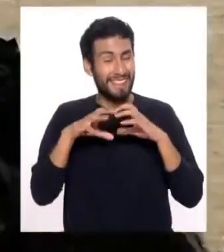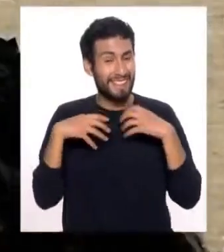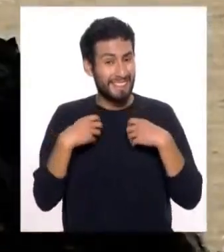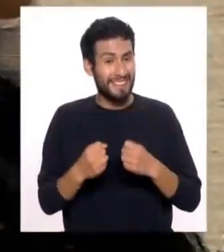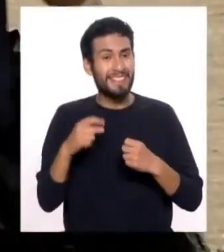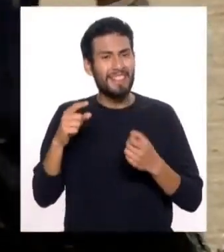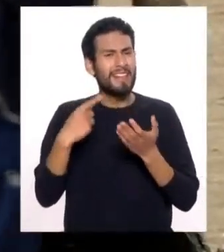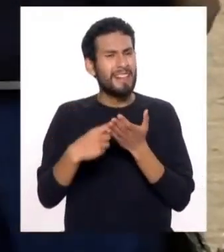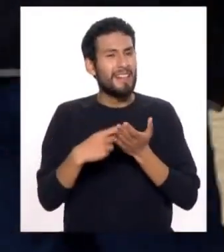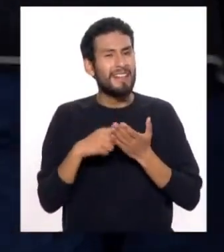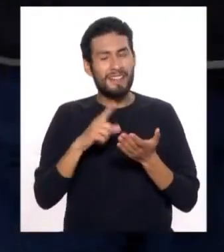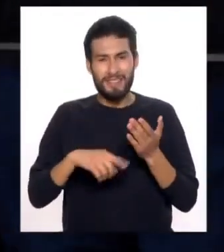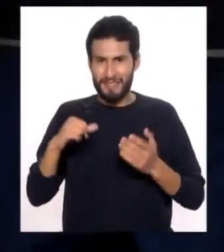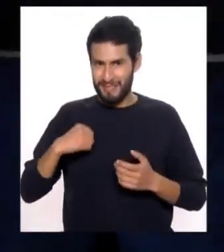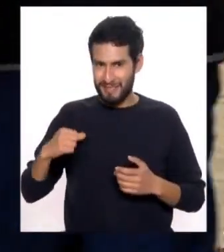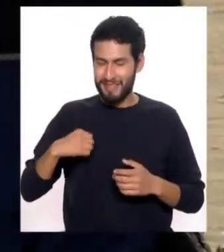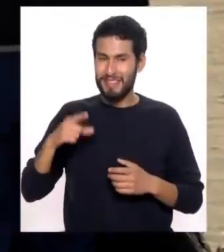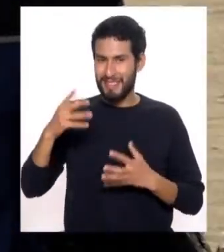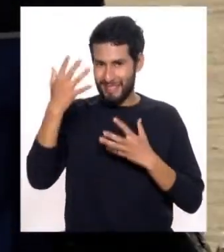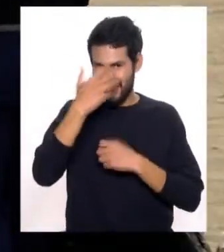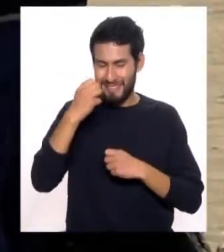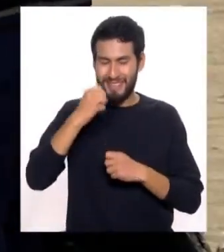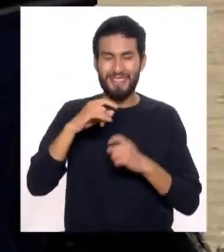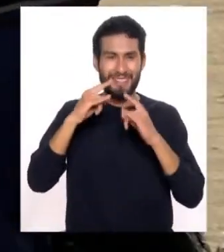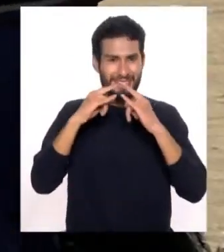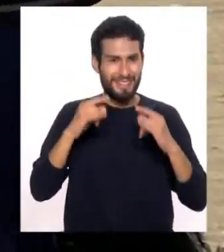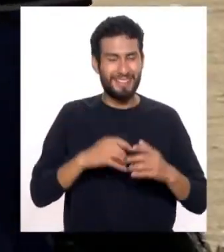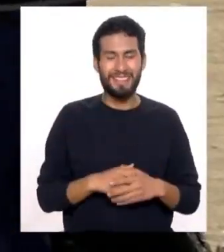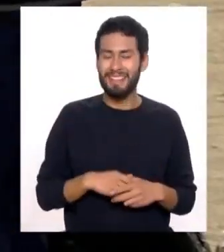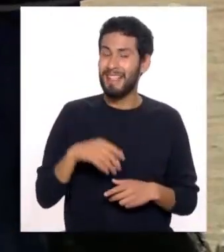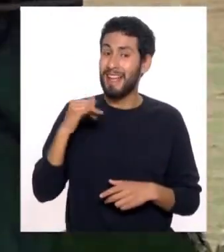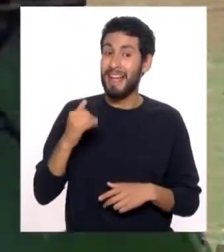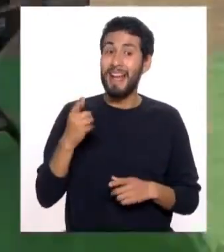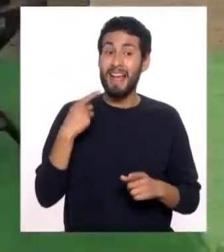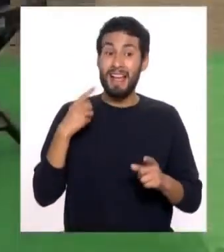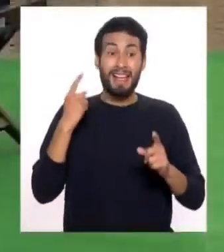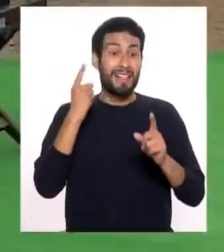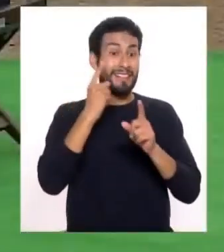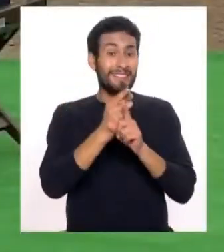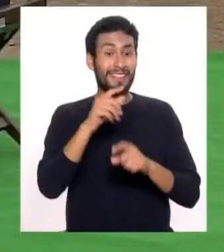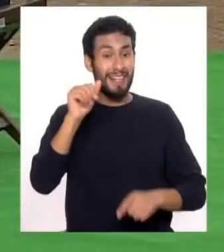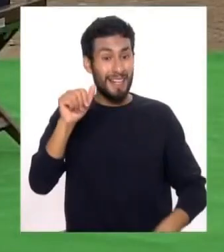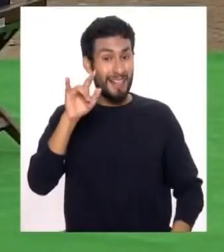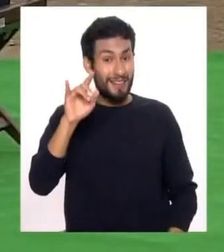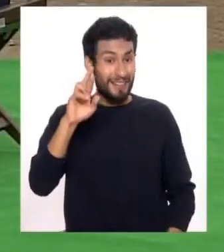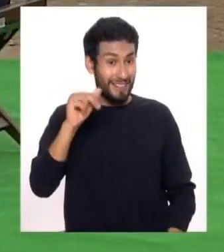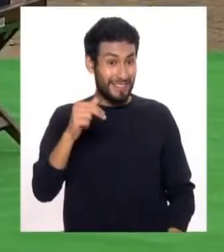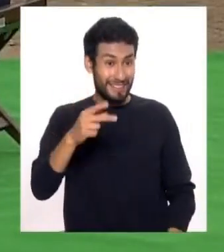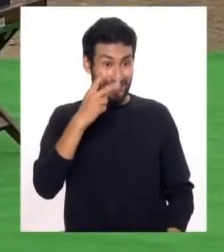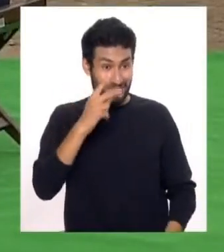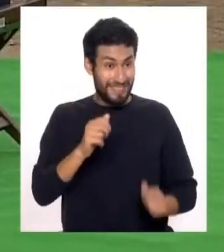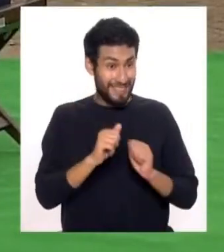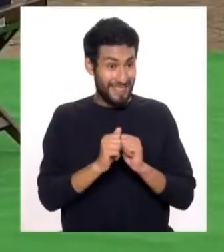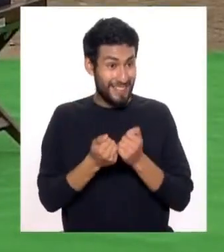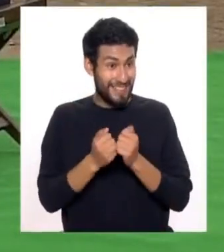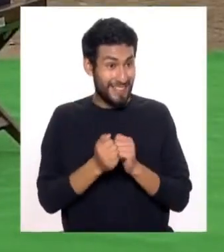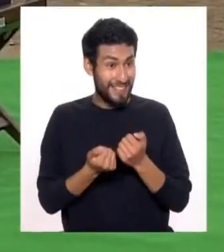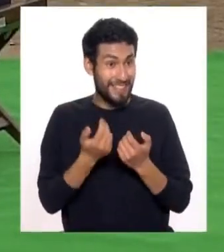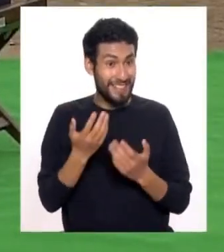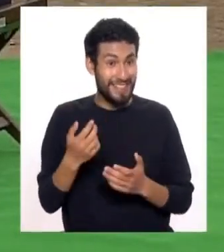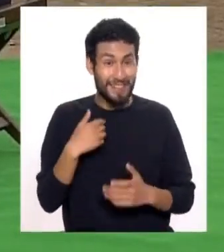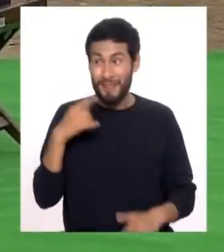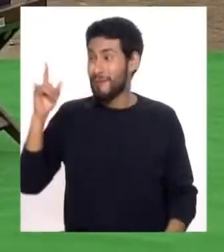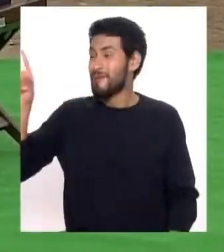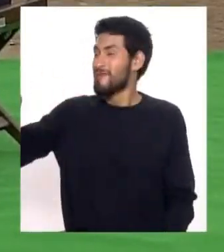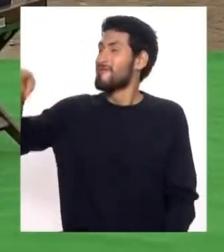está en coordinación con la Municipalidad de San Martín de Porres. Y ahora vamos al encuentro de Aura. Y por ahí veo unos panes que desde aquí está